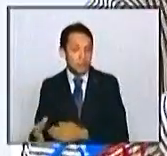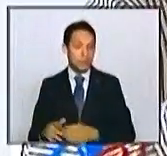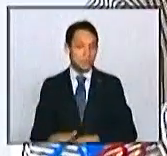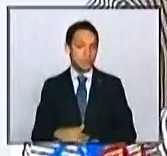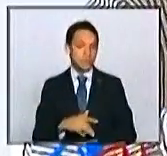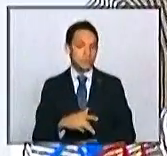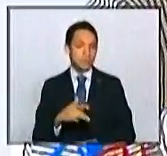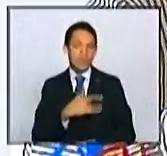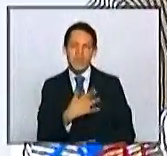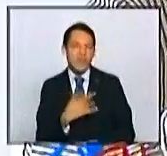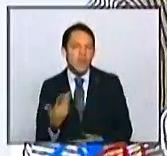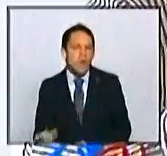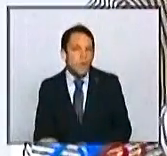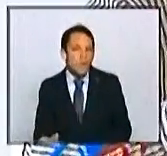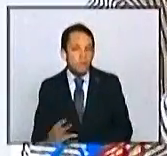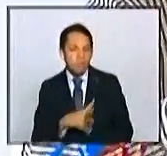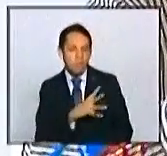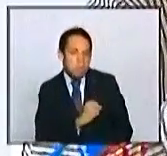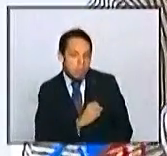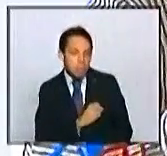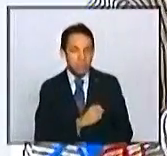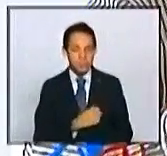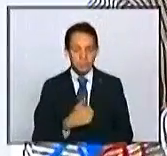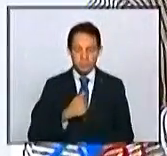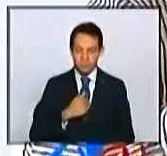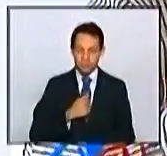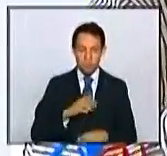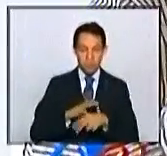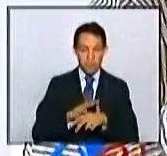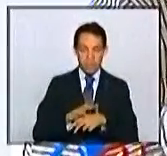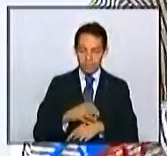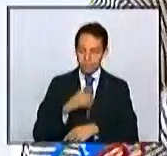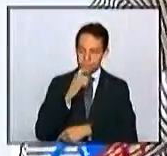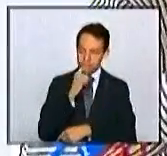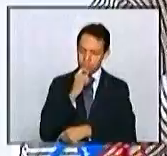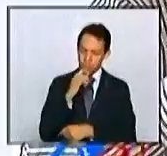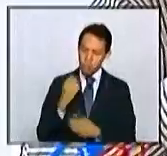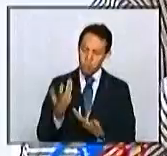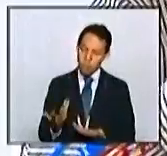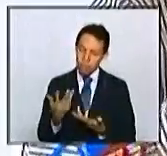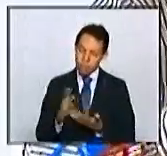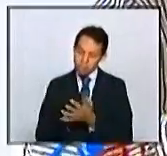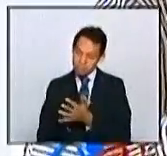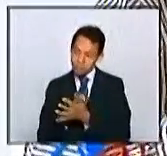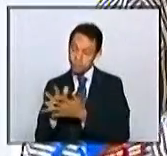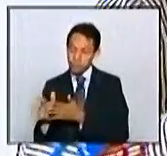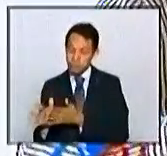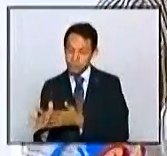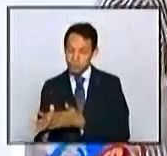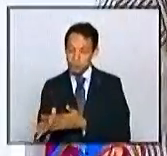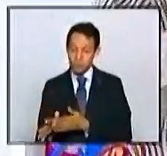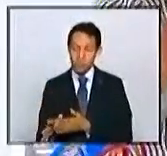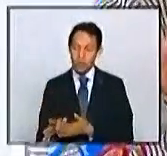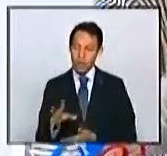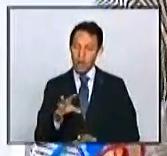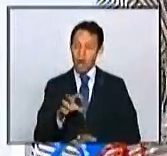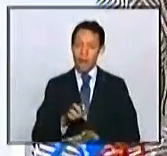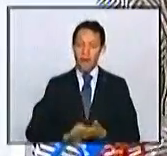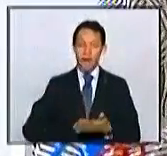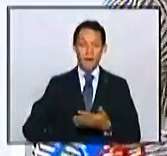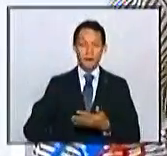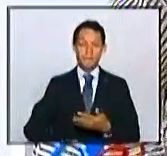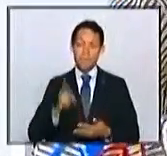entender cómo se lo podemos decir, obviamente sin faltar a nuestra ética de decirle